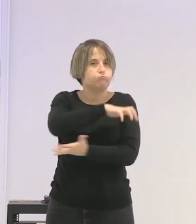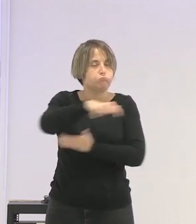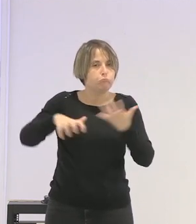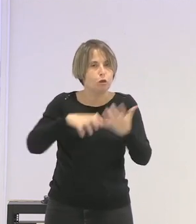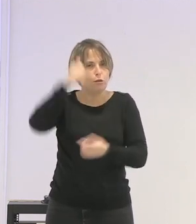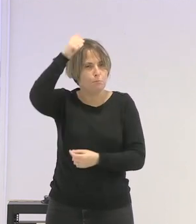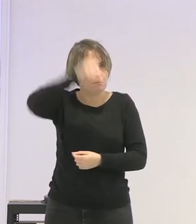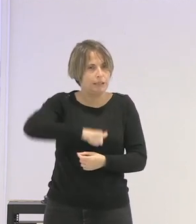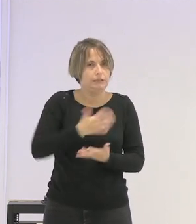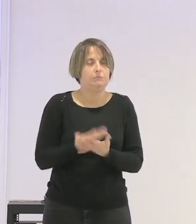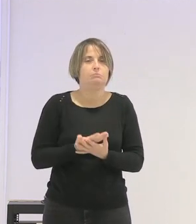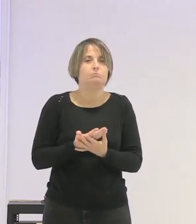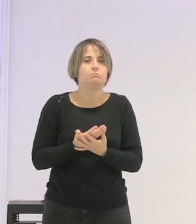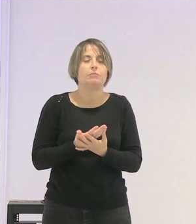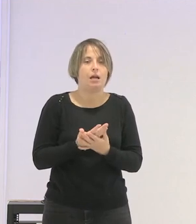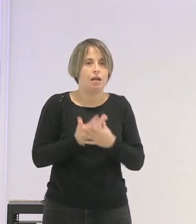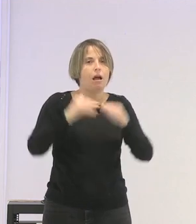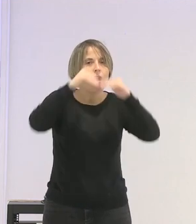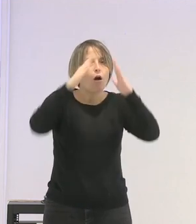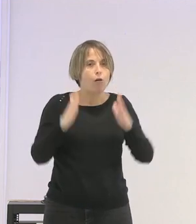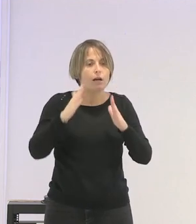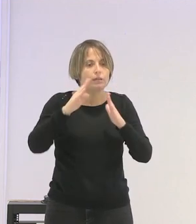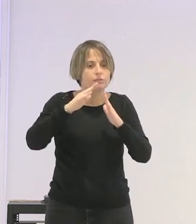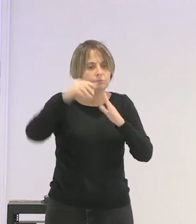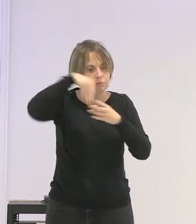violencia machista en el ámbito del hogar, pero también fuera,